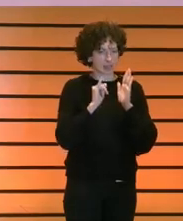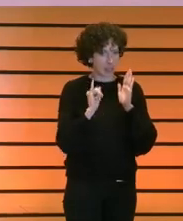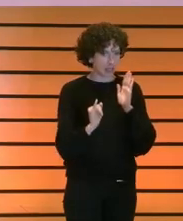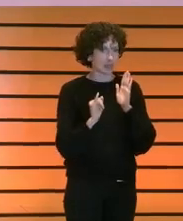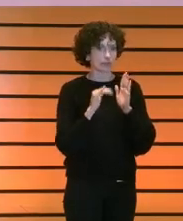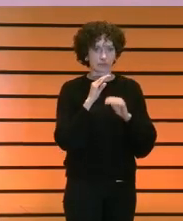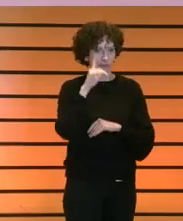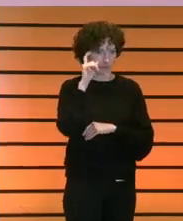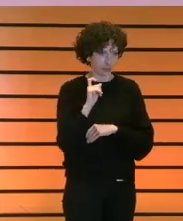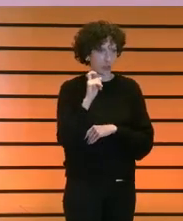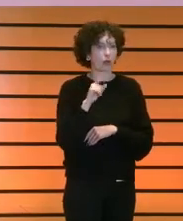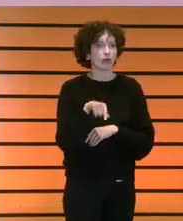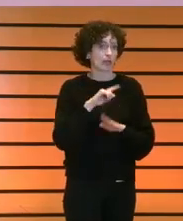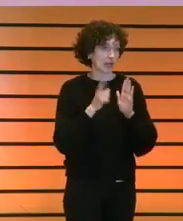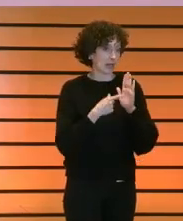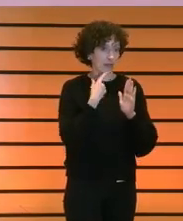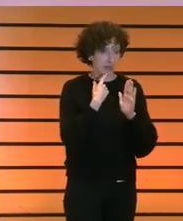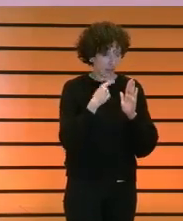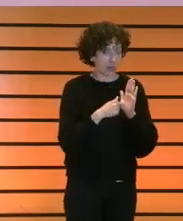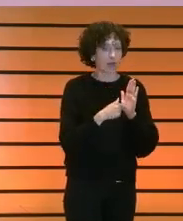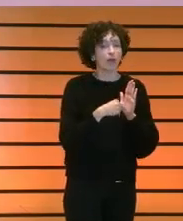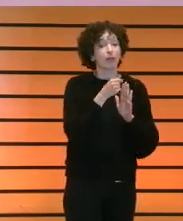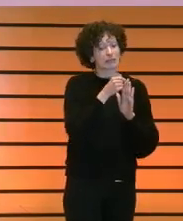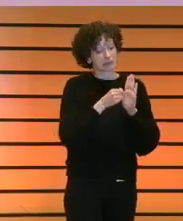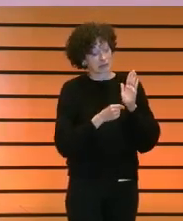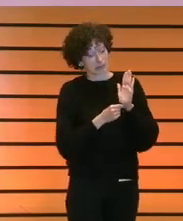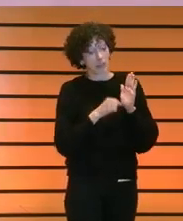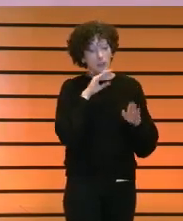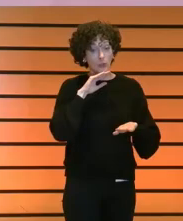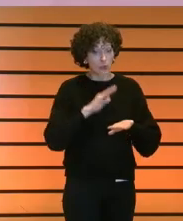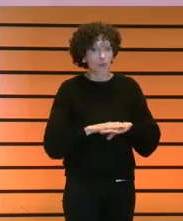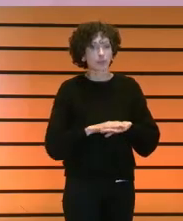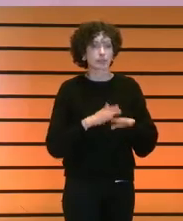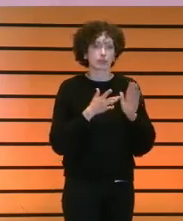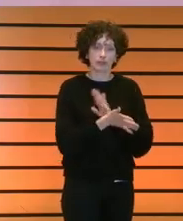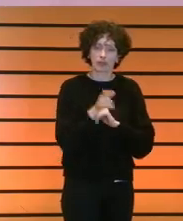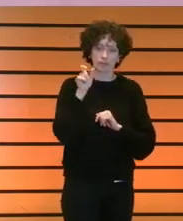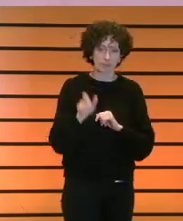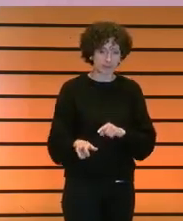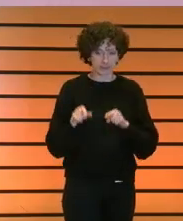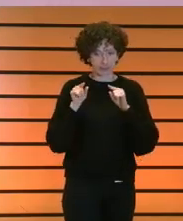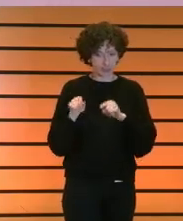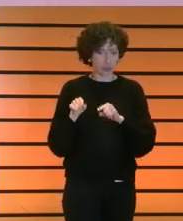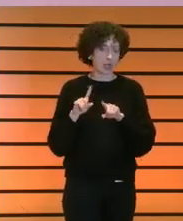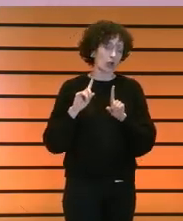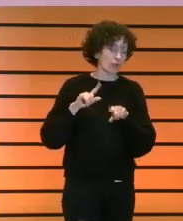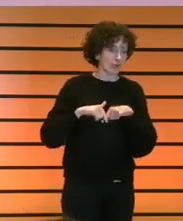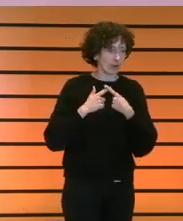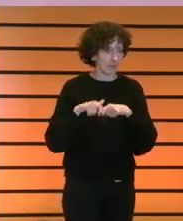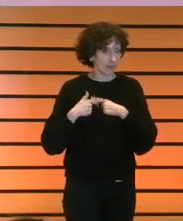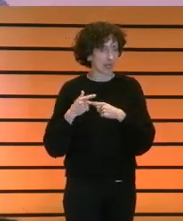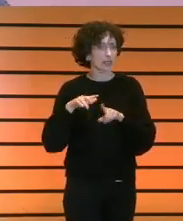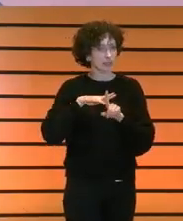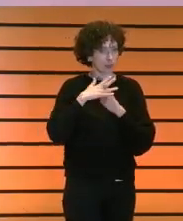están establecidos por las leyes y que, si se cumplen esos parámetros, pues se considera que esa persona, esa familia, está en